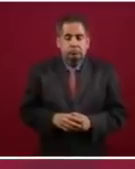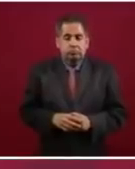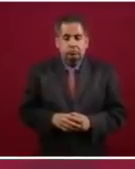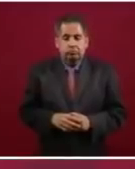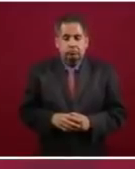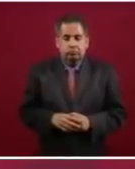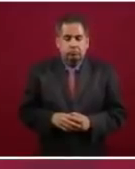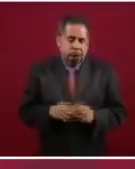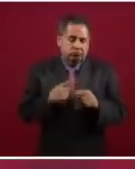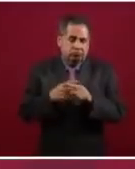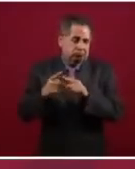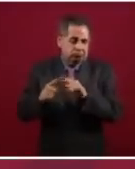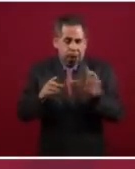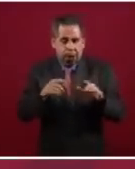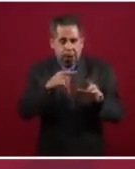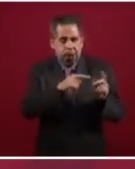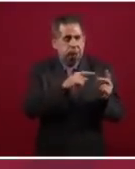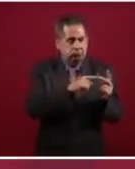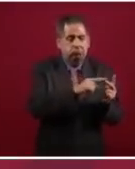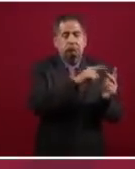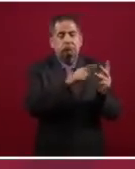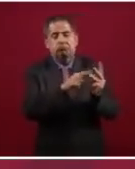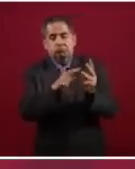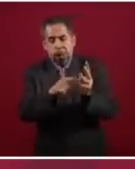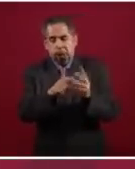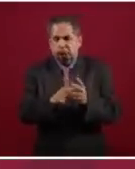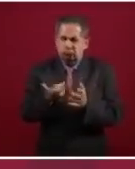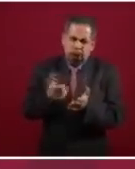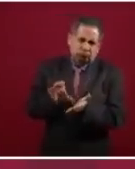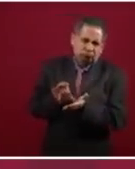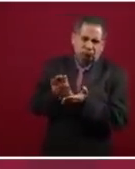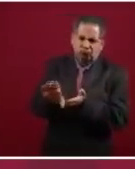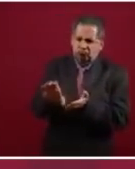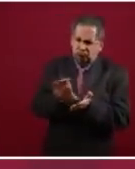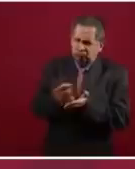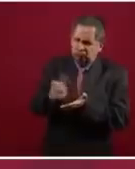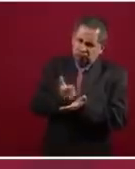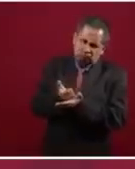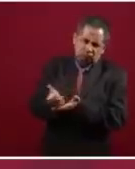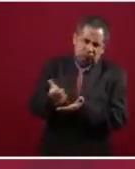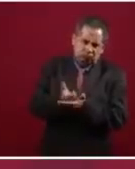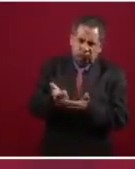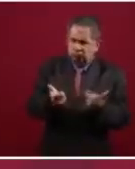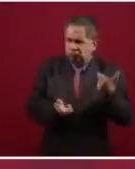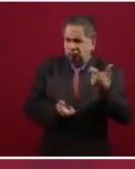entre otros, financiaron un proyecto